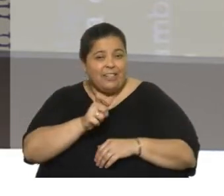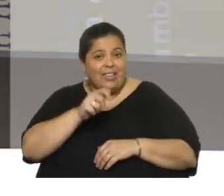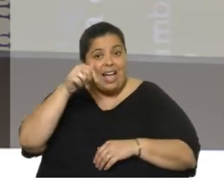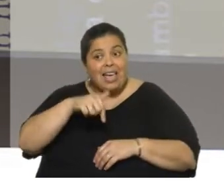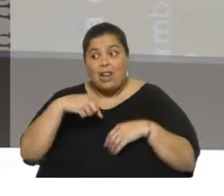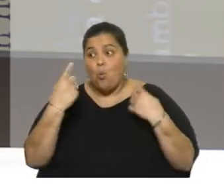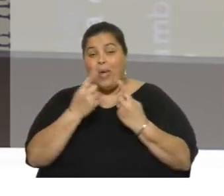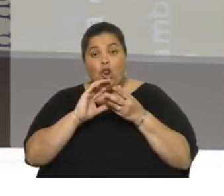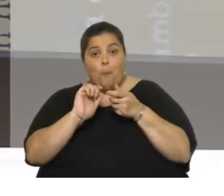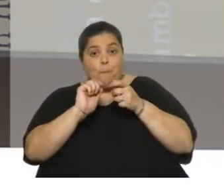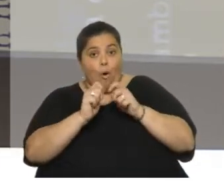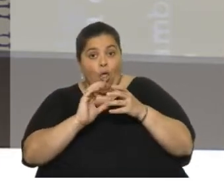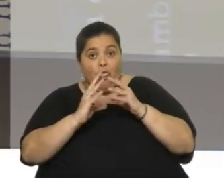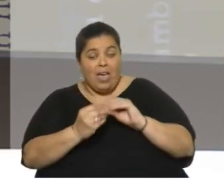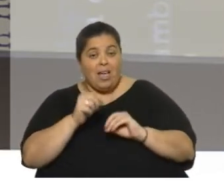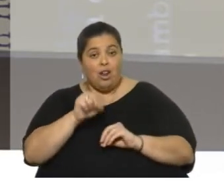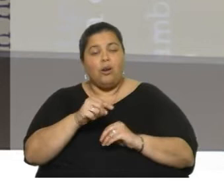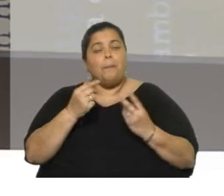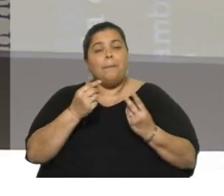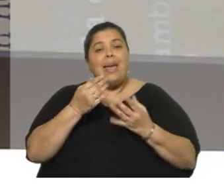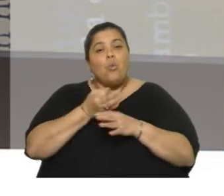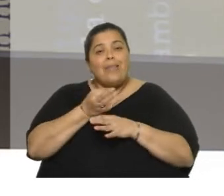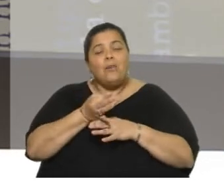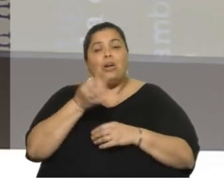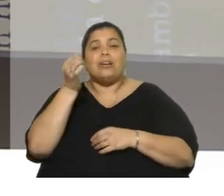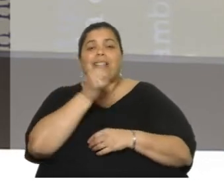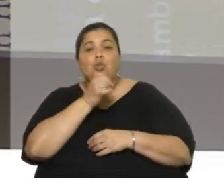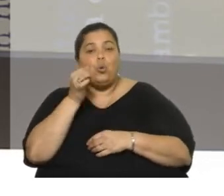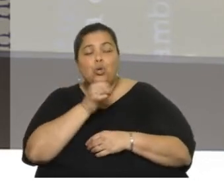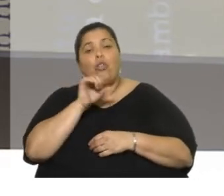está basado en la resolución de proyectos y problemas. Y